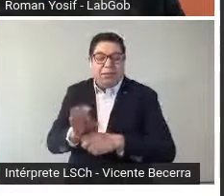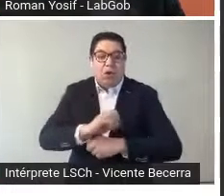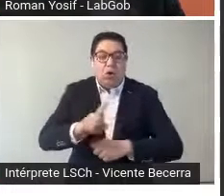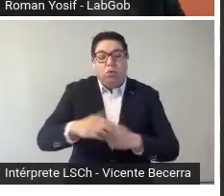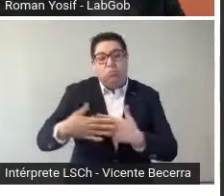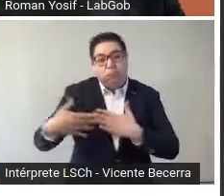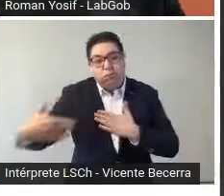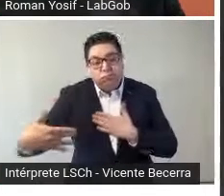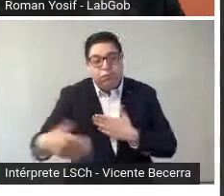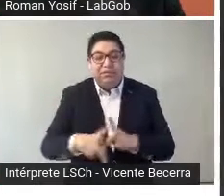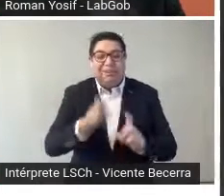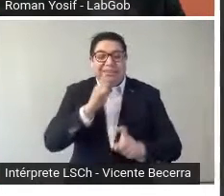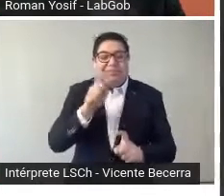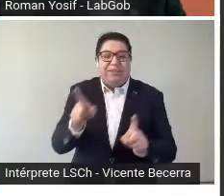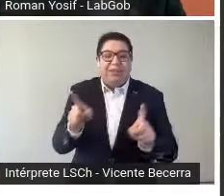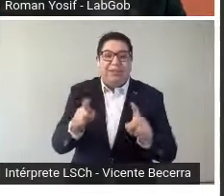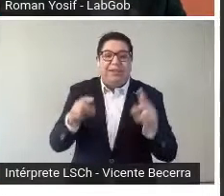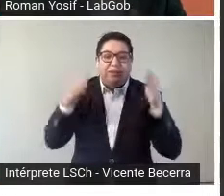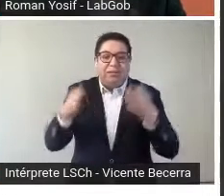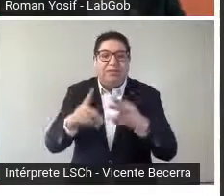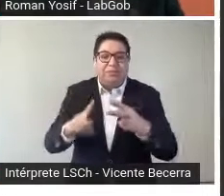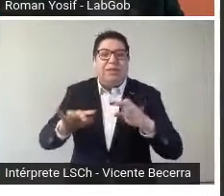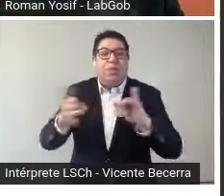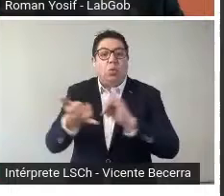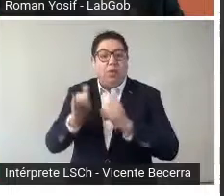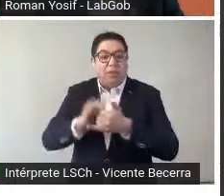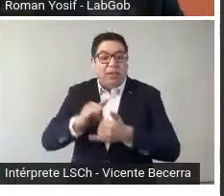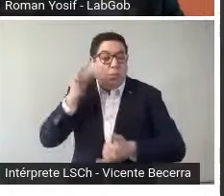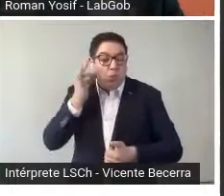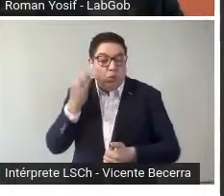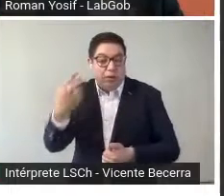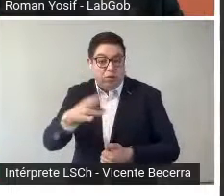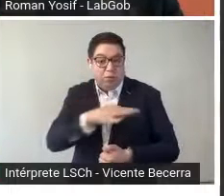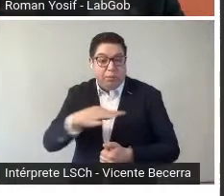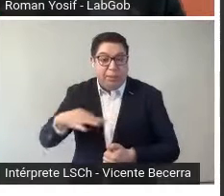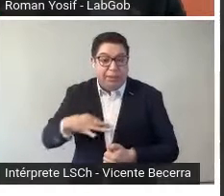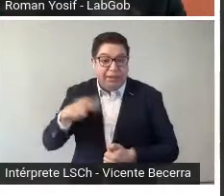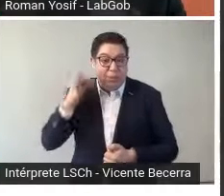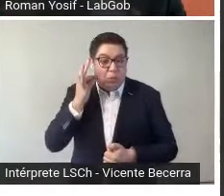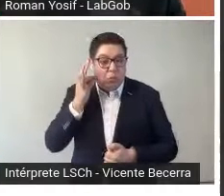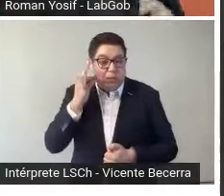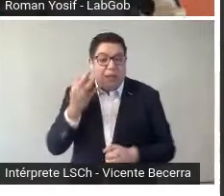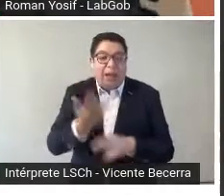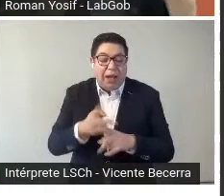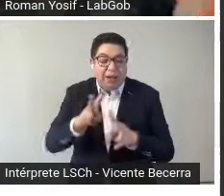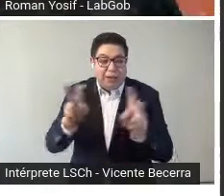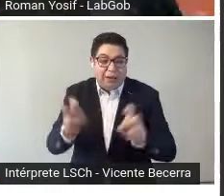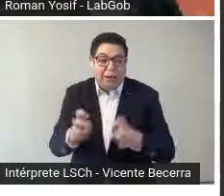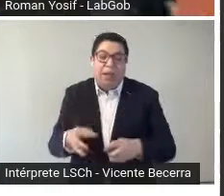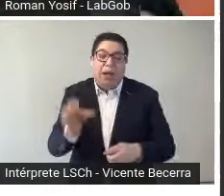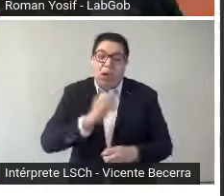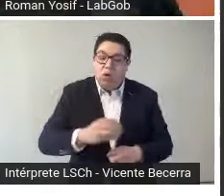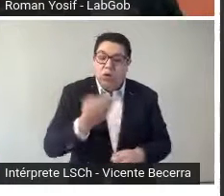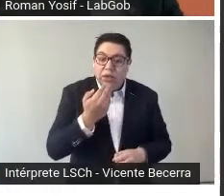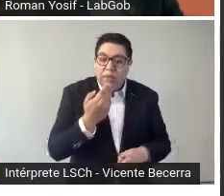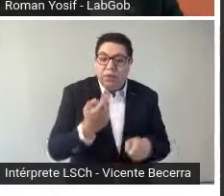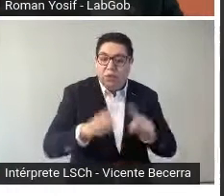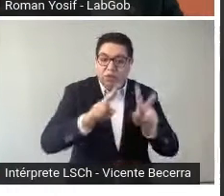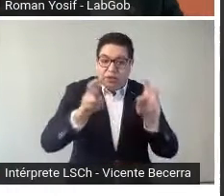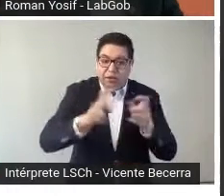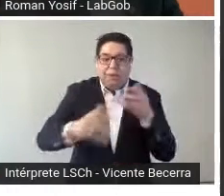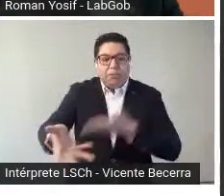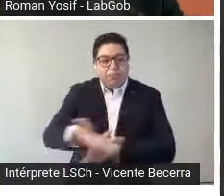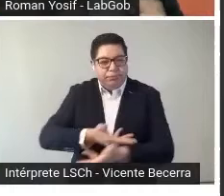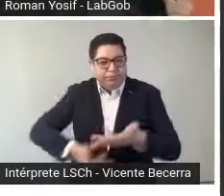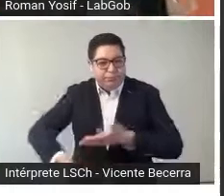pandemia, como es el canal pionero WhatsApp Mujer del Ministerio de la Mujer. O nos han permitido también, de manera muy colaborativa,